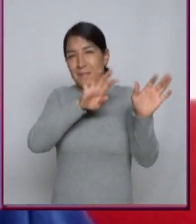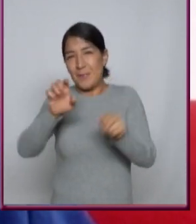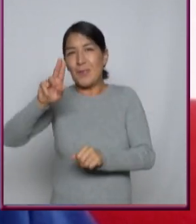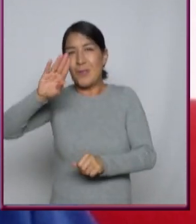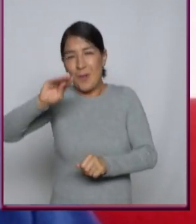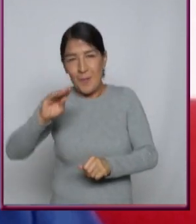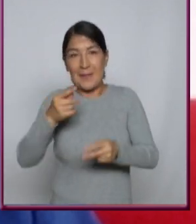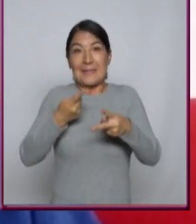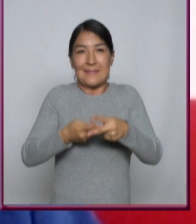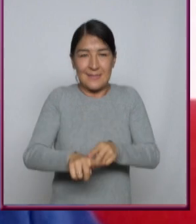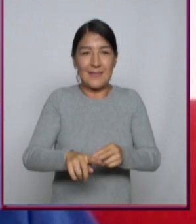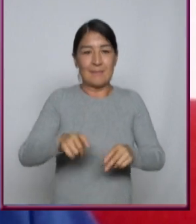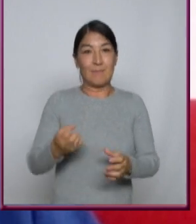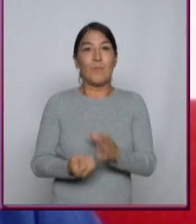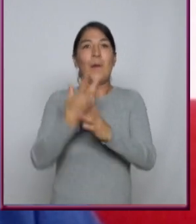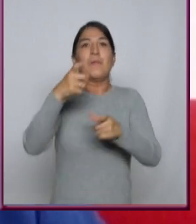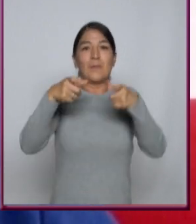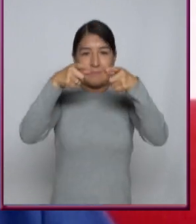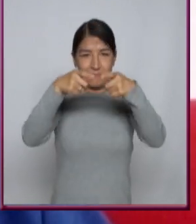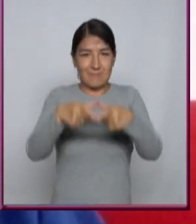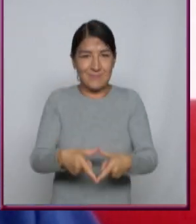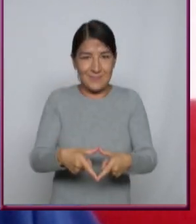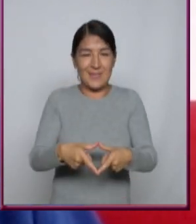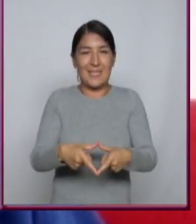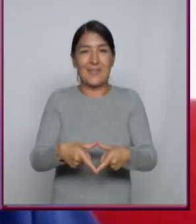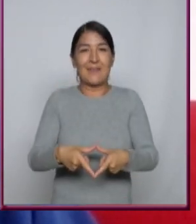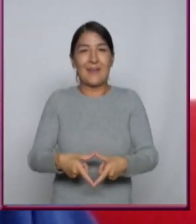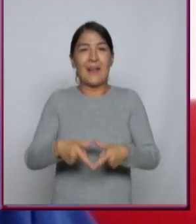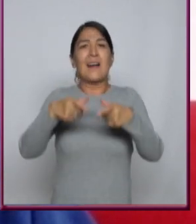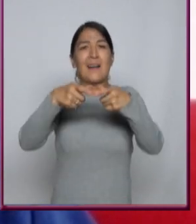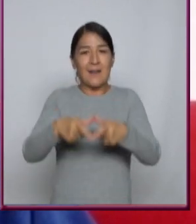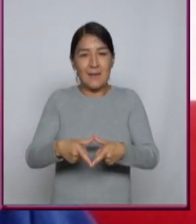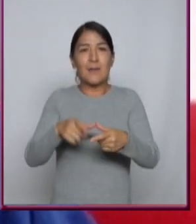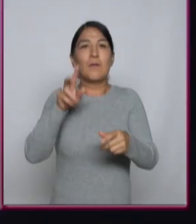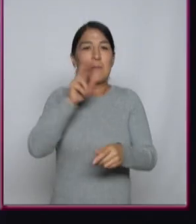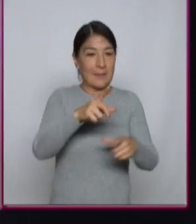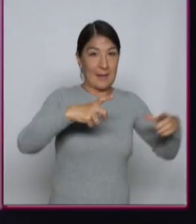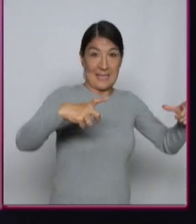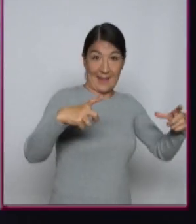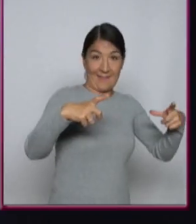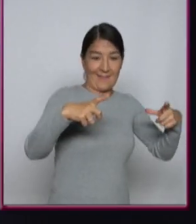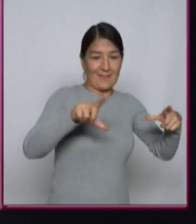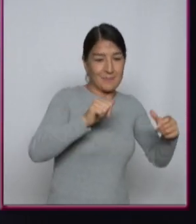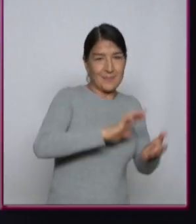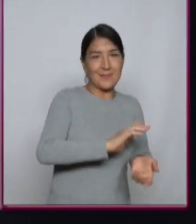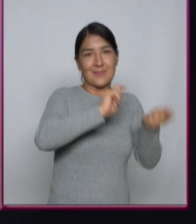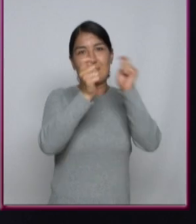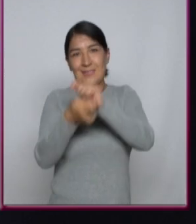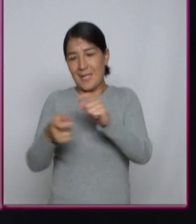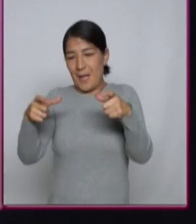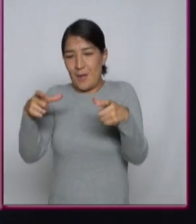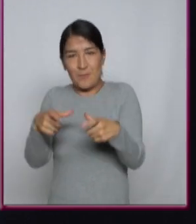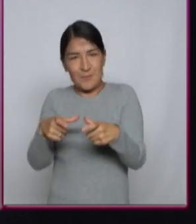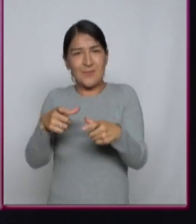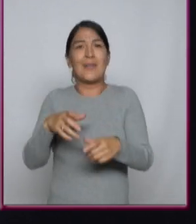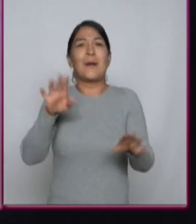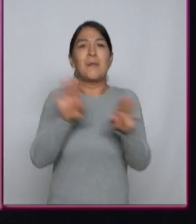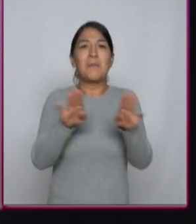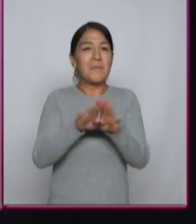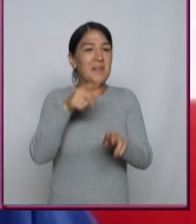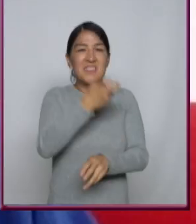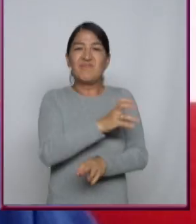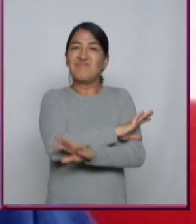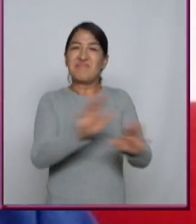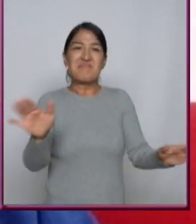CD, y que viene a desplazar al vinilo, ¿no? Incluso para mucha gente pues fue ya como la muerte del